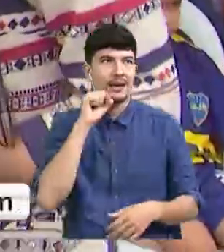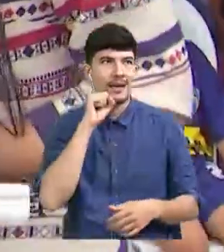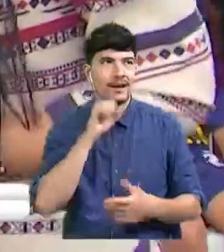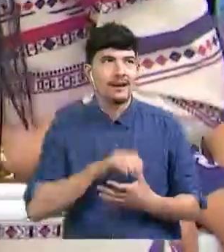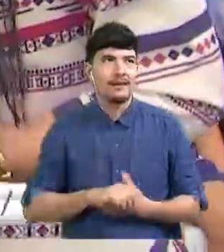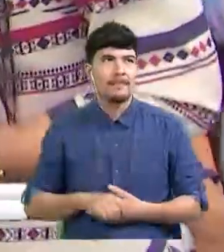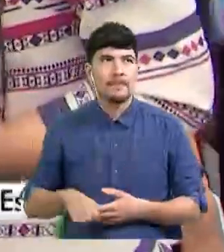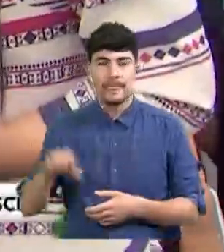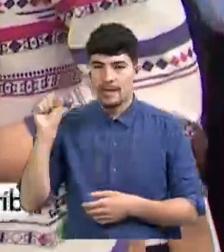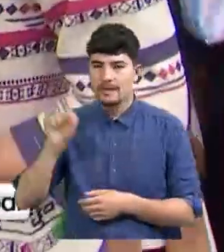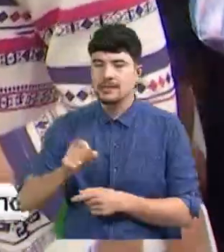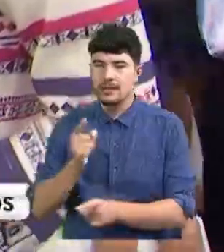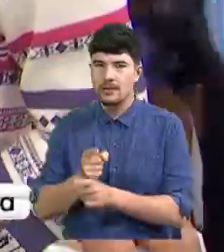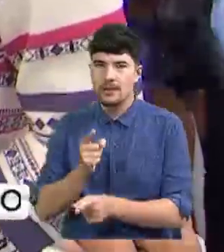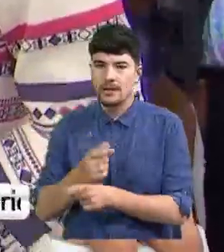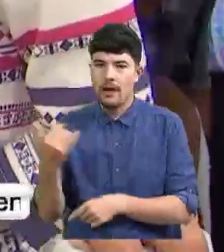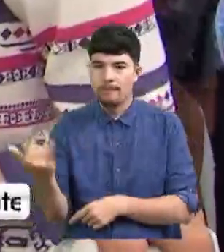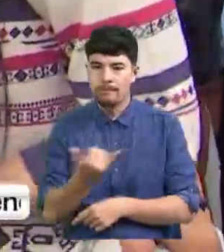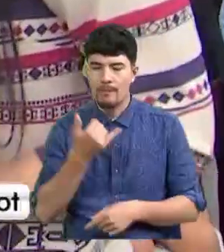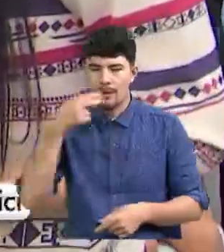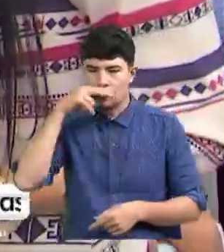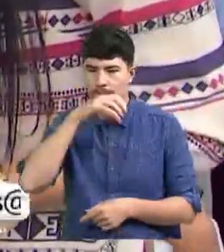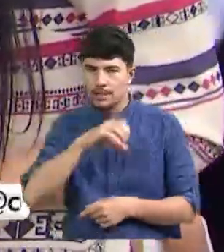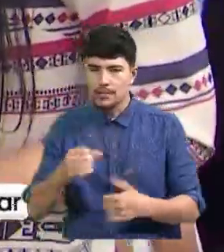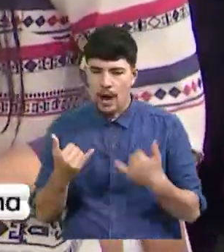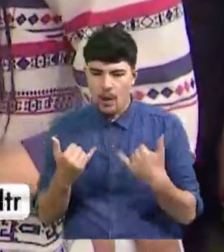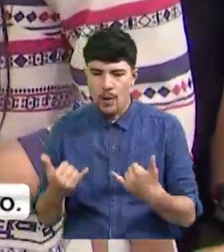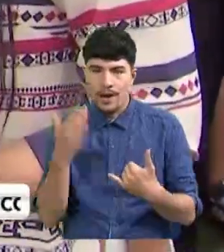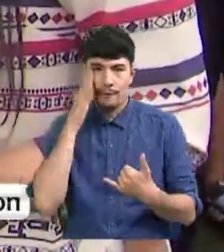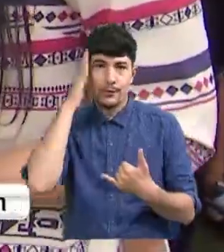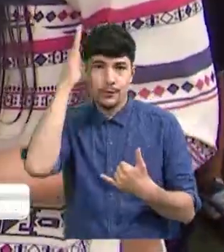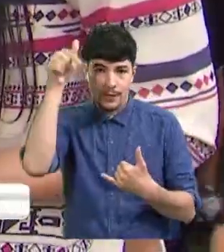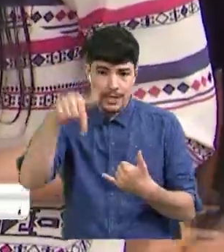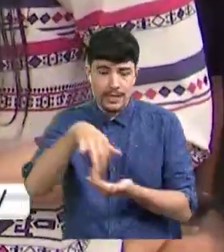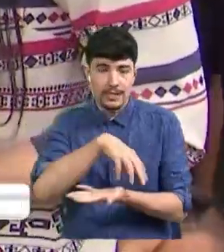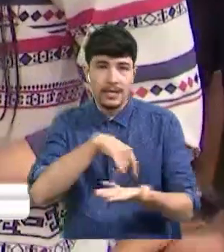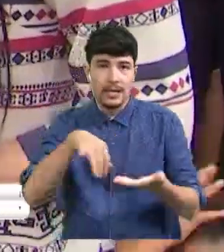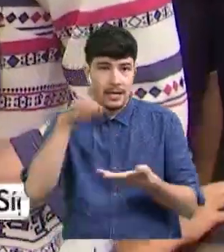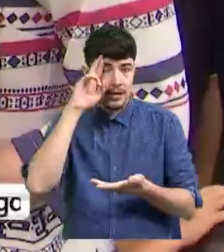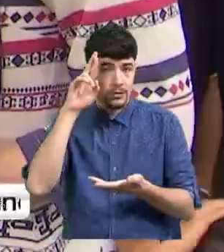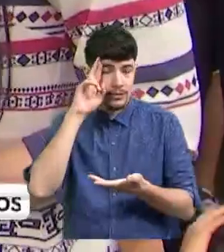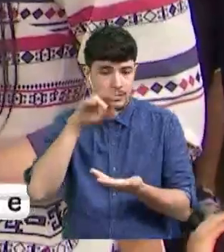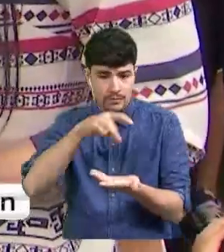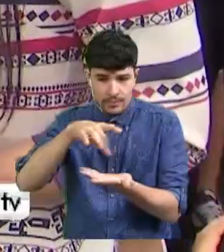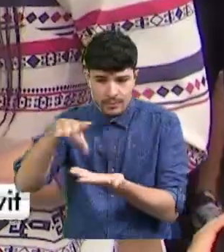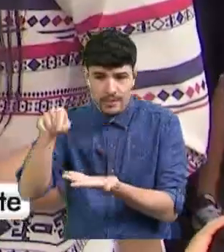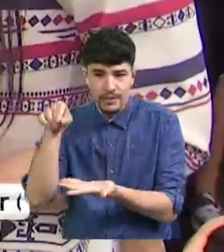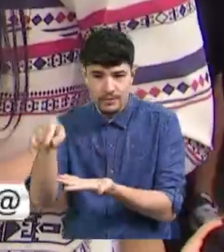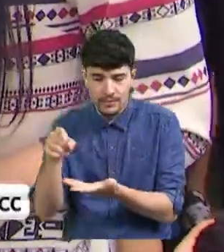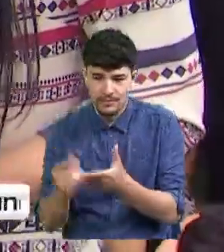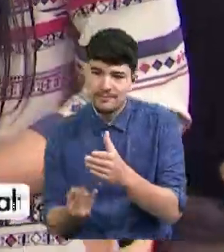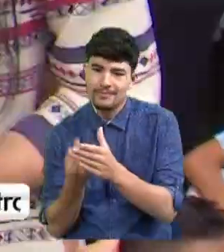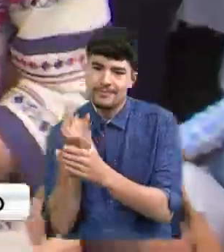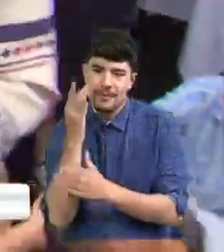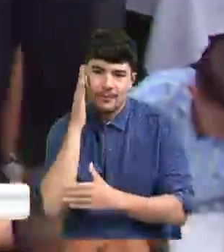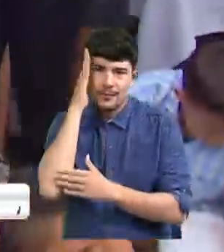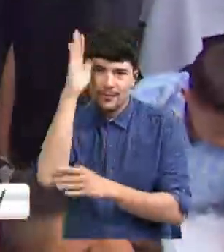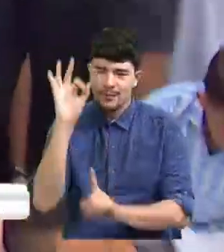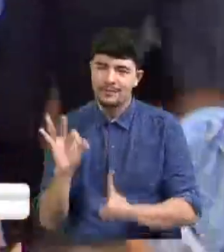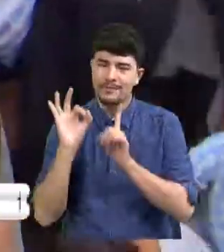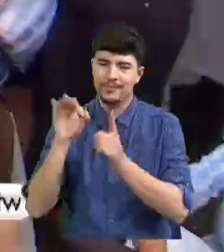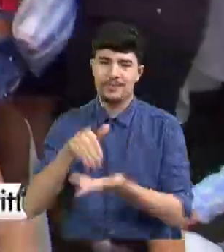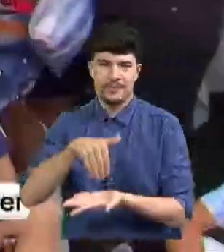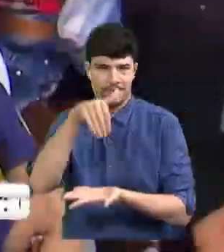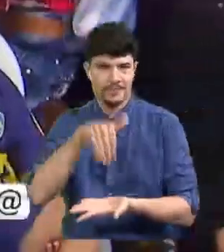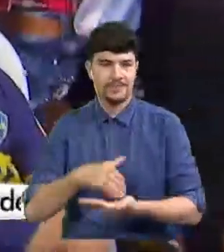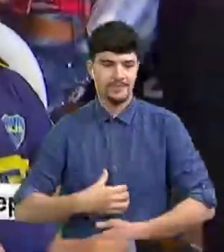No, esto muestra que nuestros niños son el presente, el futuro de Santander y es que estamos sembrando en tierra fértil. Bueno, de esta